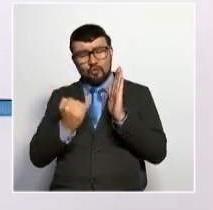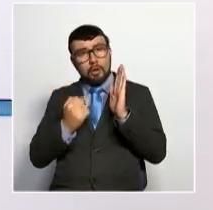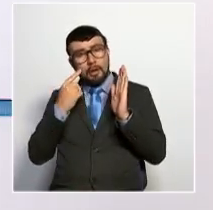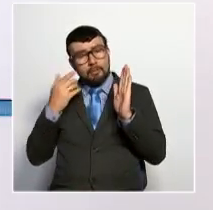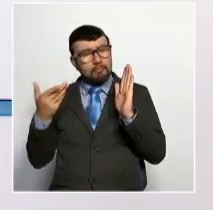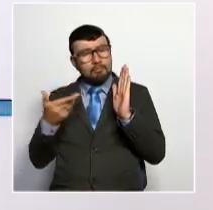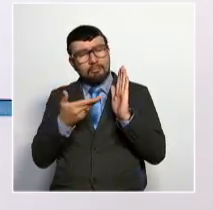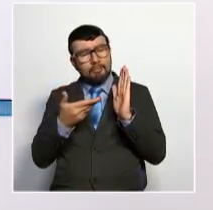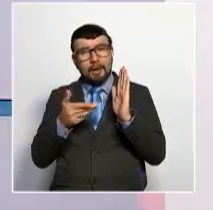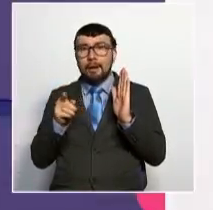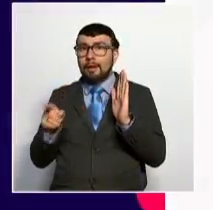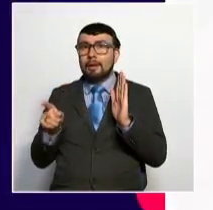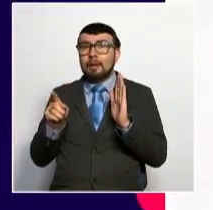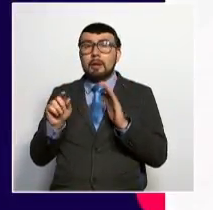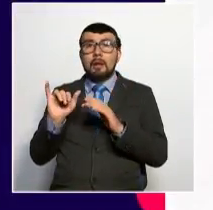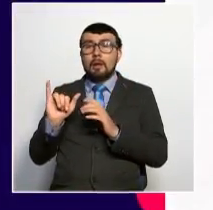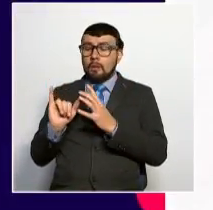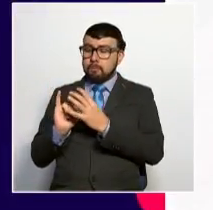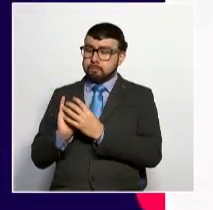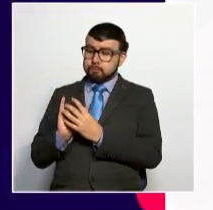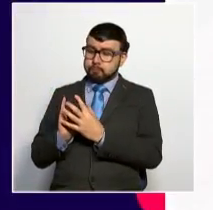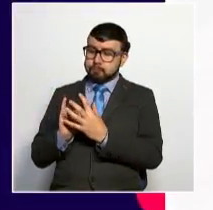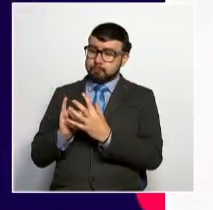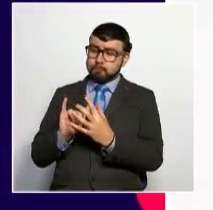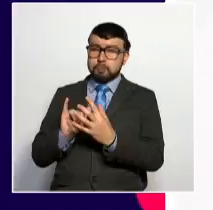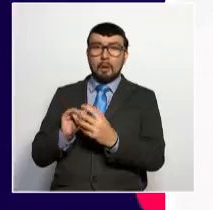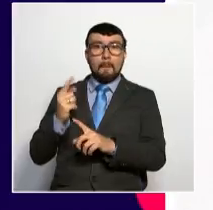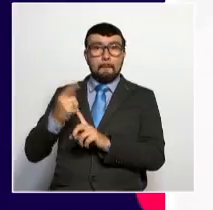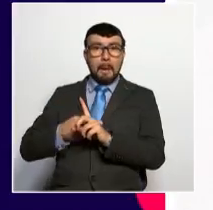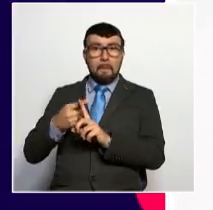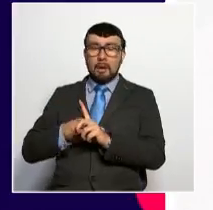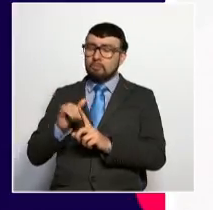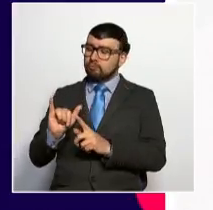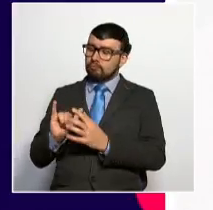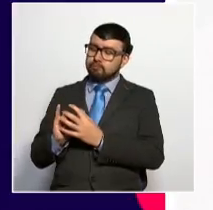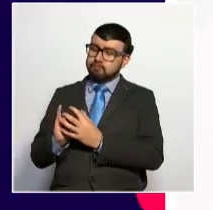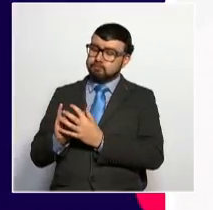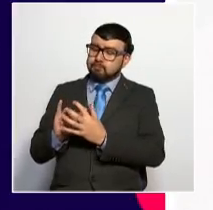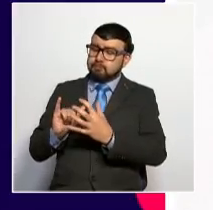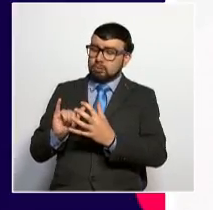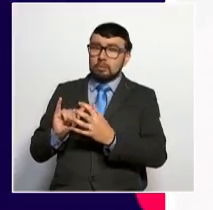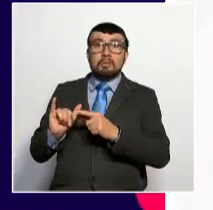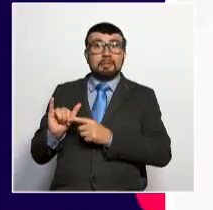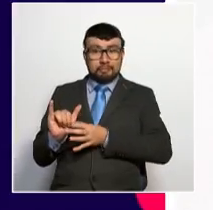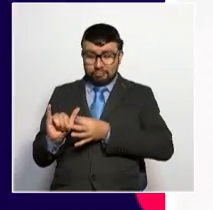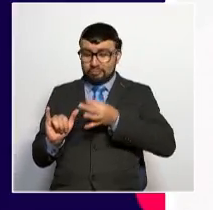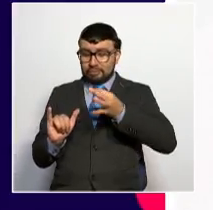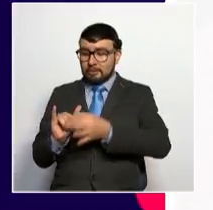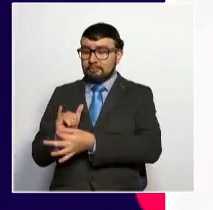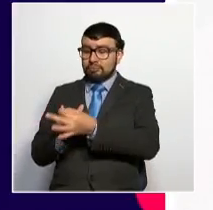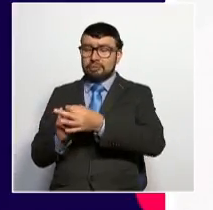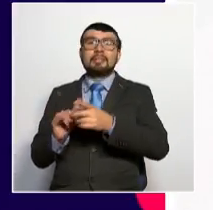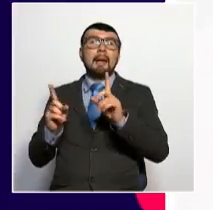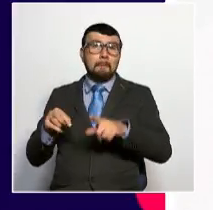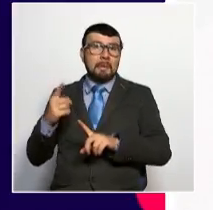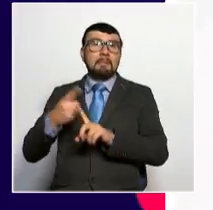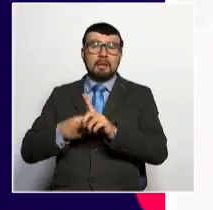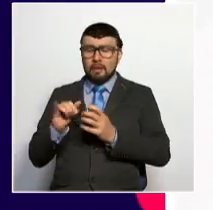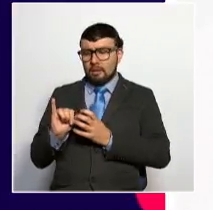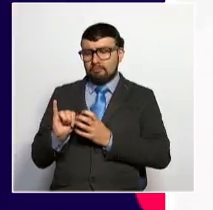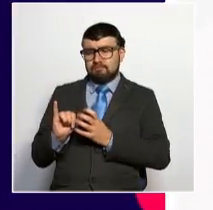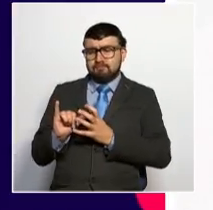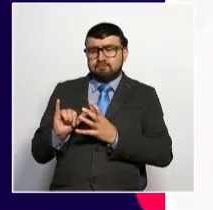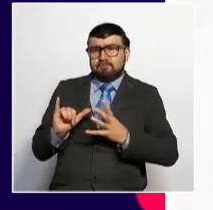esta inflamación que se presenta cada mes, pues básicamente vamos a tener que estas trompas se nos están inflamando cada mes. Y si se inflaman,